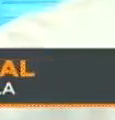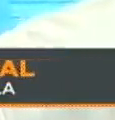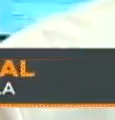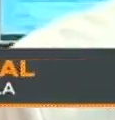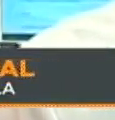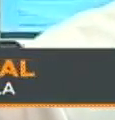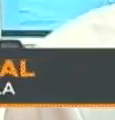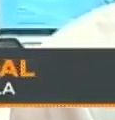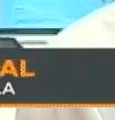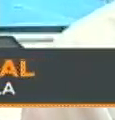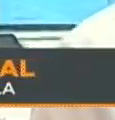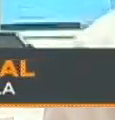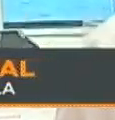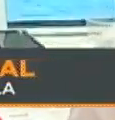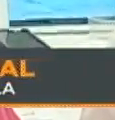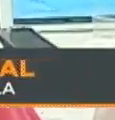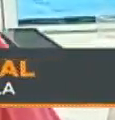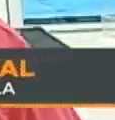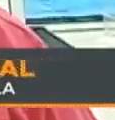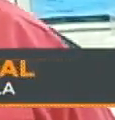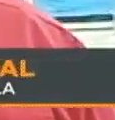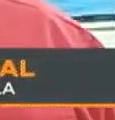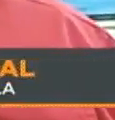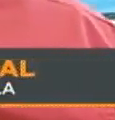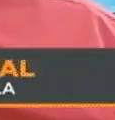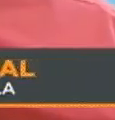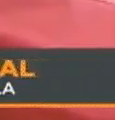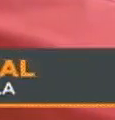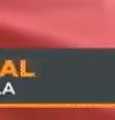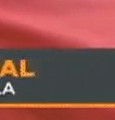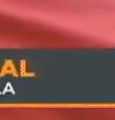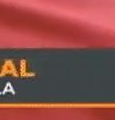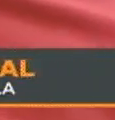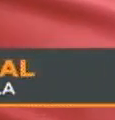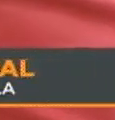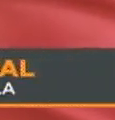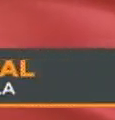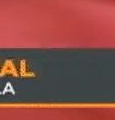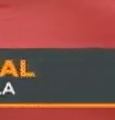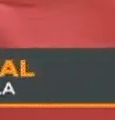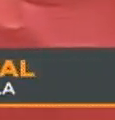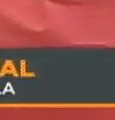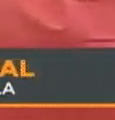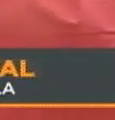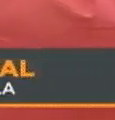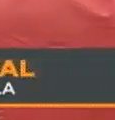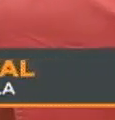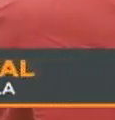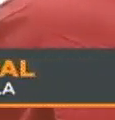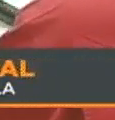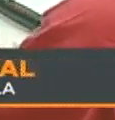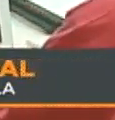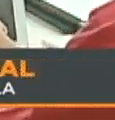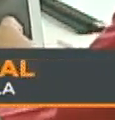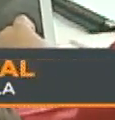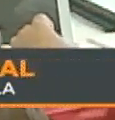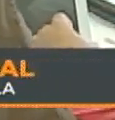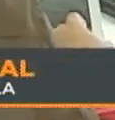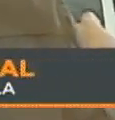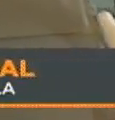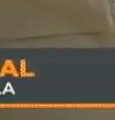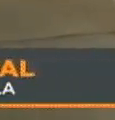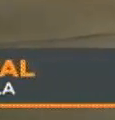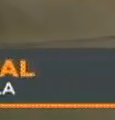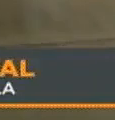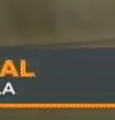conforman el gran polo patriótico en el palacio de miraflores y el día de hoy corresponde a la principal